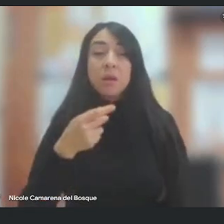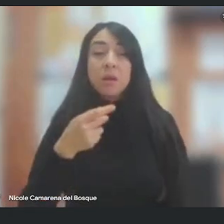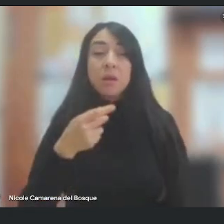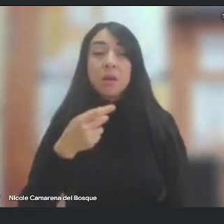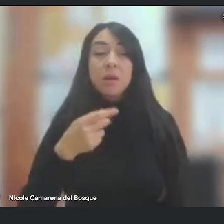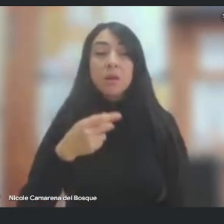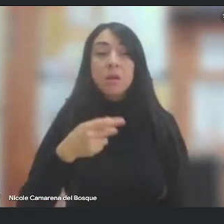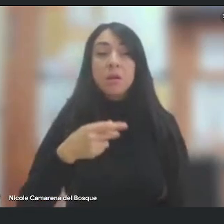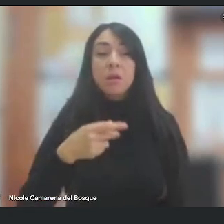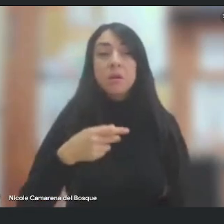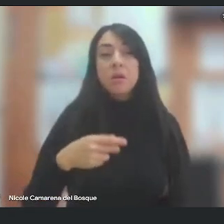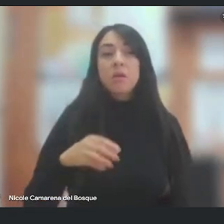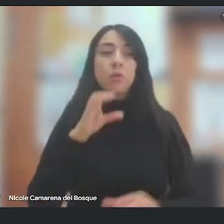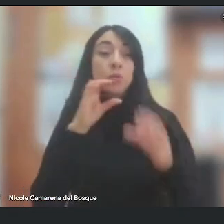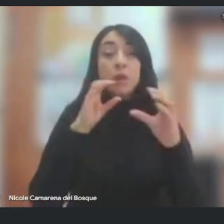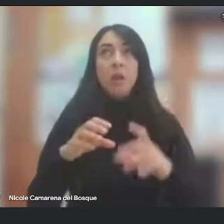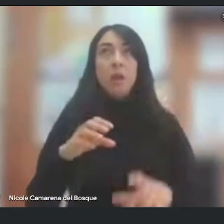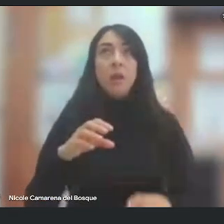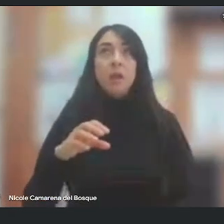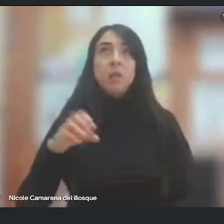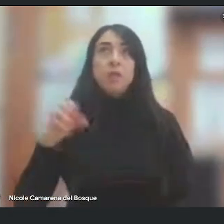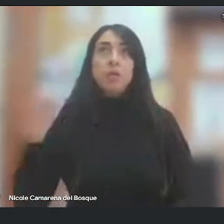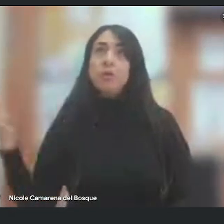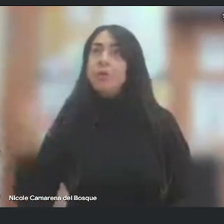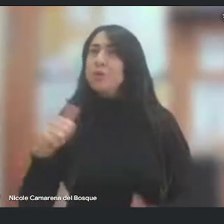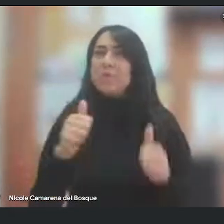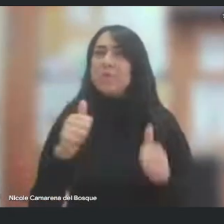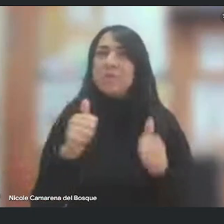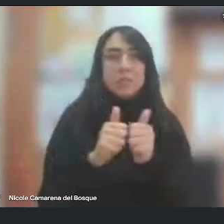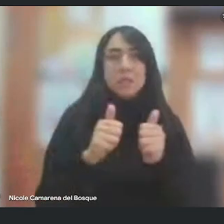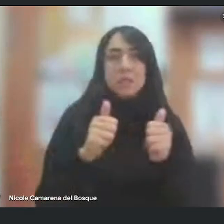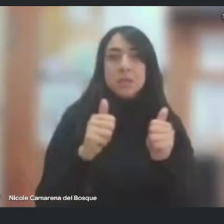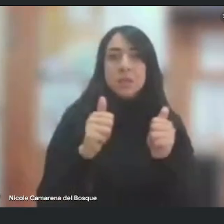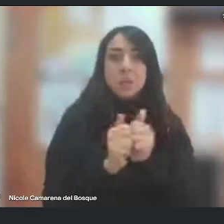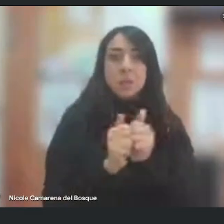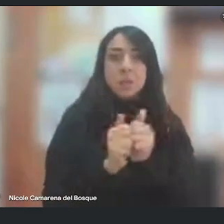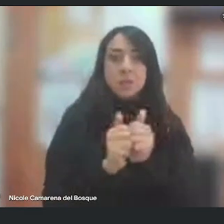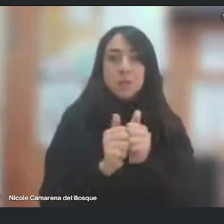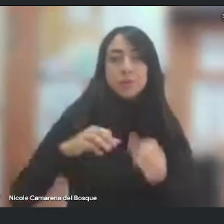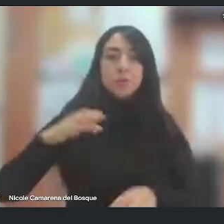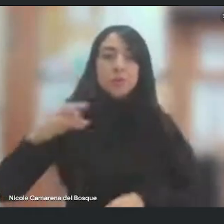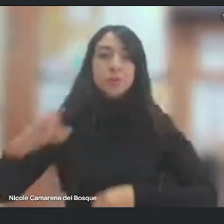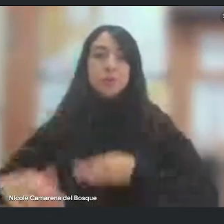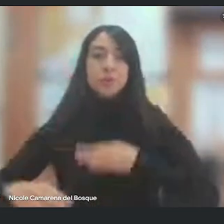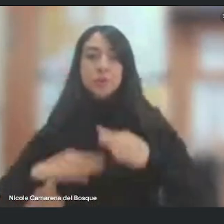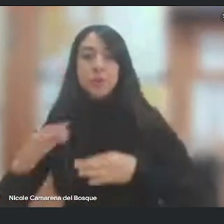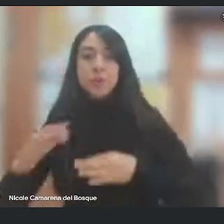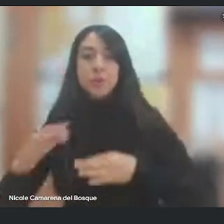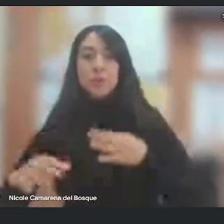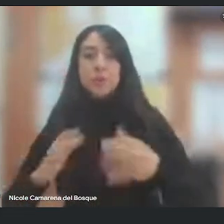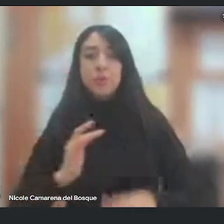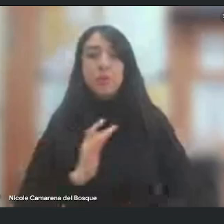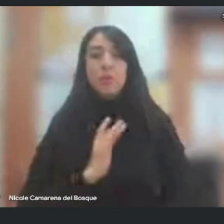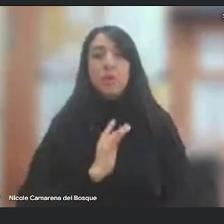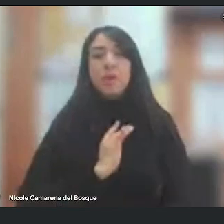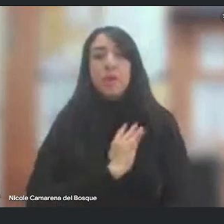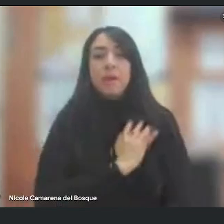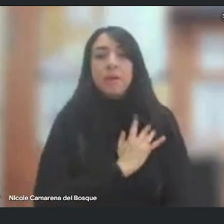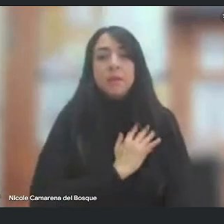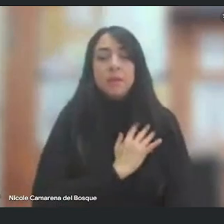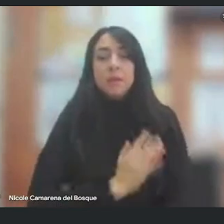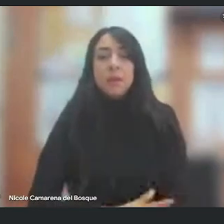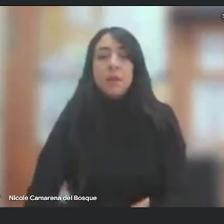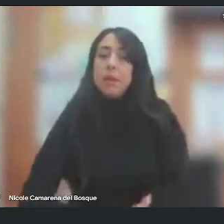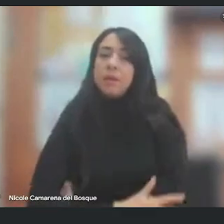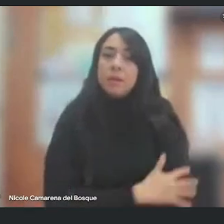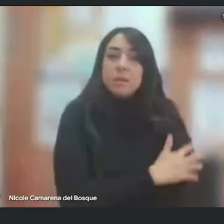la intimidad de cada familia o incluso en ocasiones no se habla de ello. Entonces se sigue viendo como un tabú, como algo que no debe